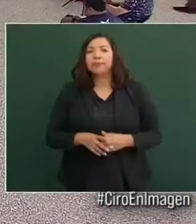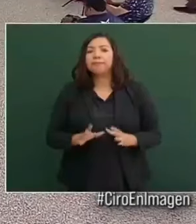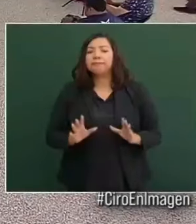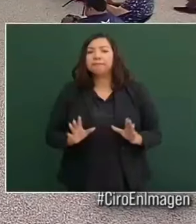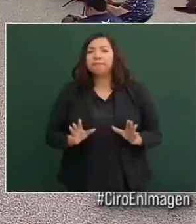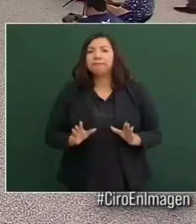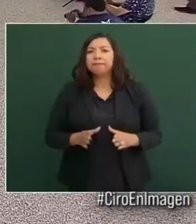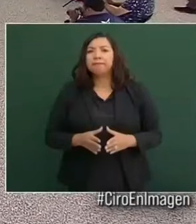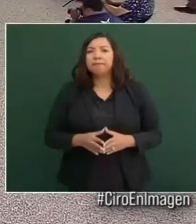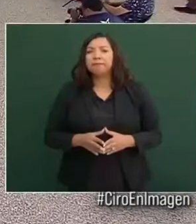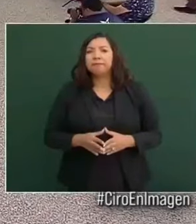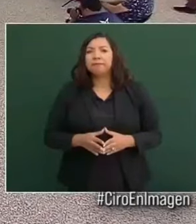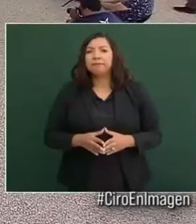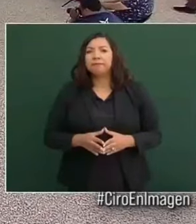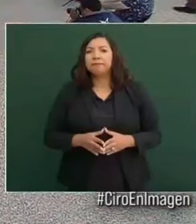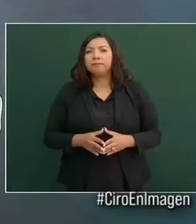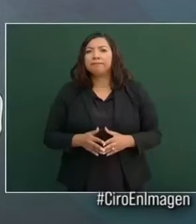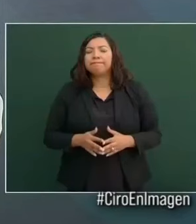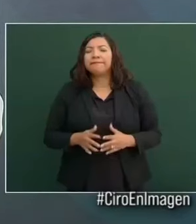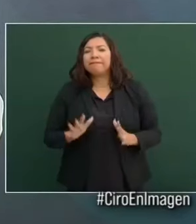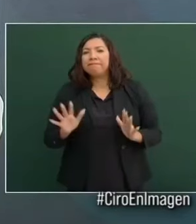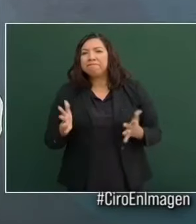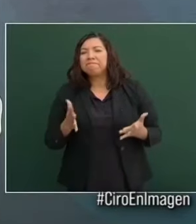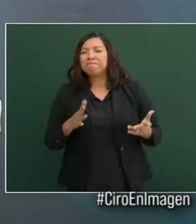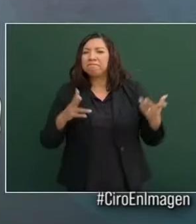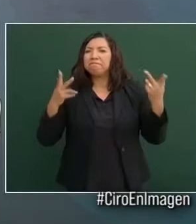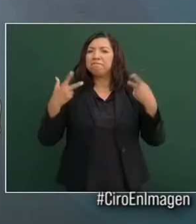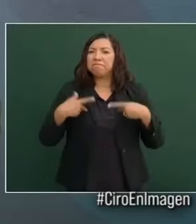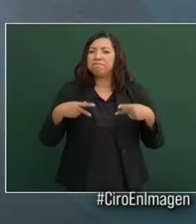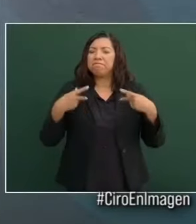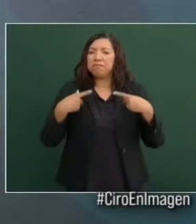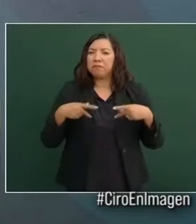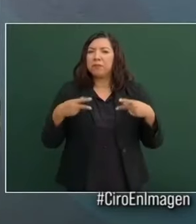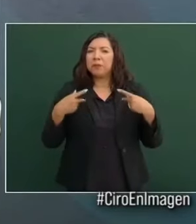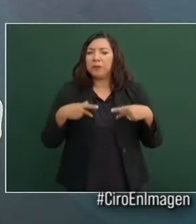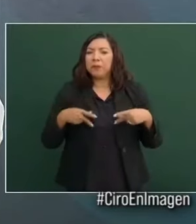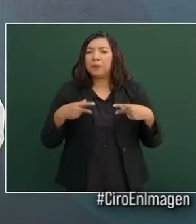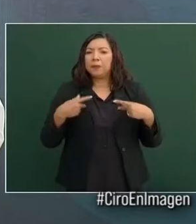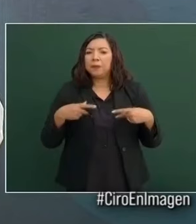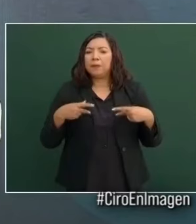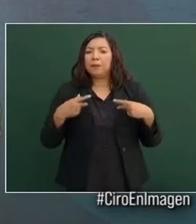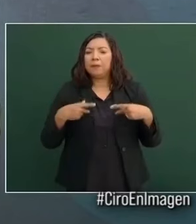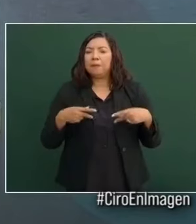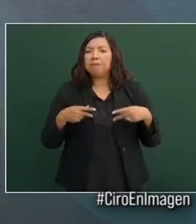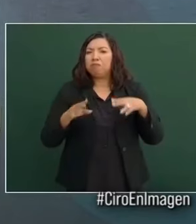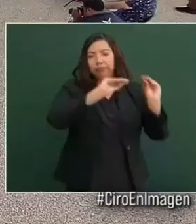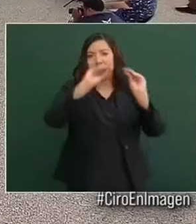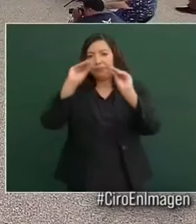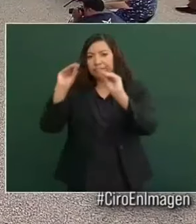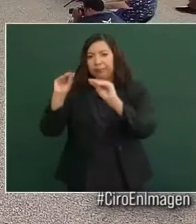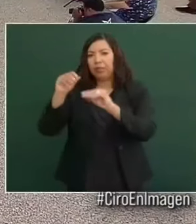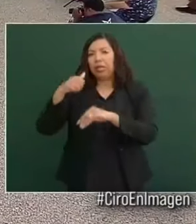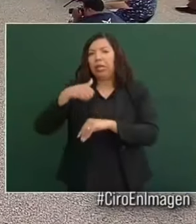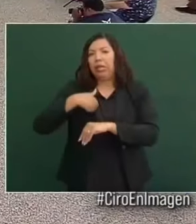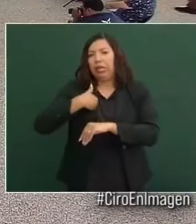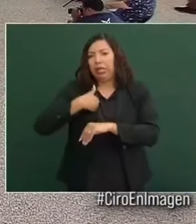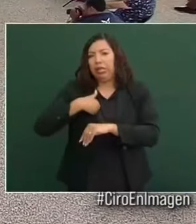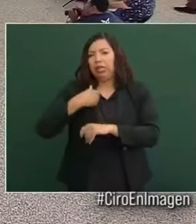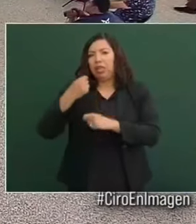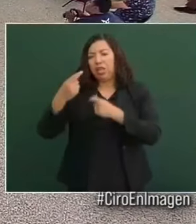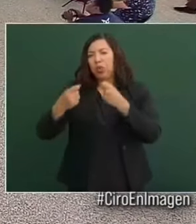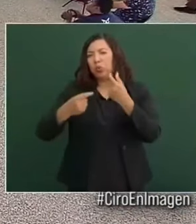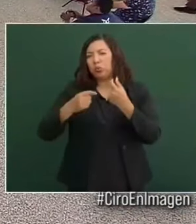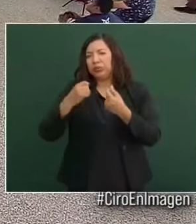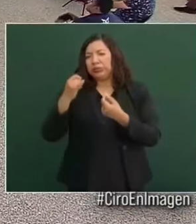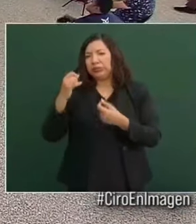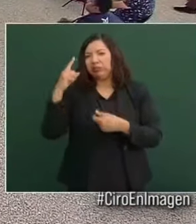Solo puede afectar a un 40% de los que van a Canadá. Qué bueno